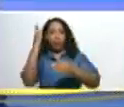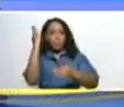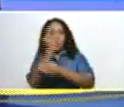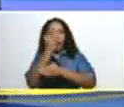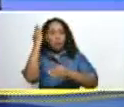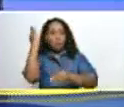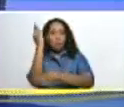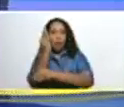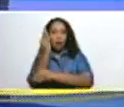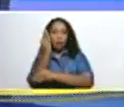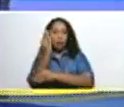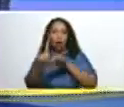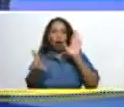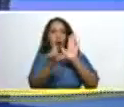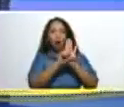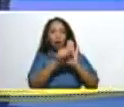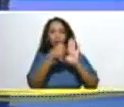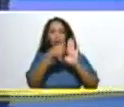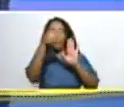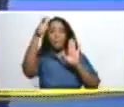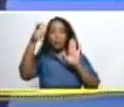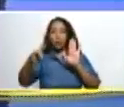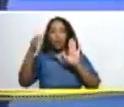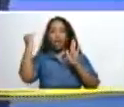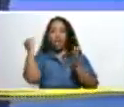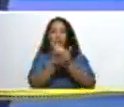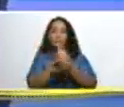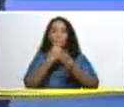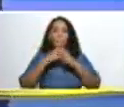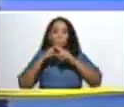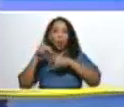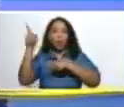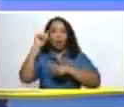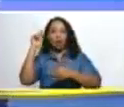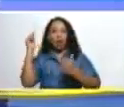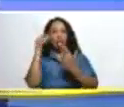castigará de acuerdo a la ley al criminal asesino que se prestó para ese ataque.